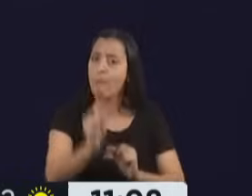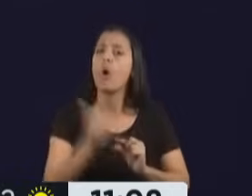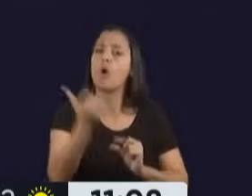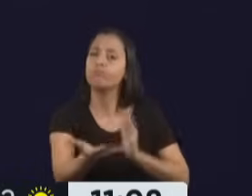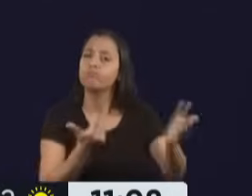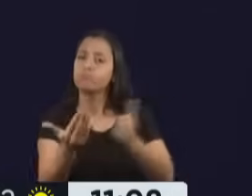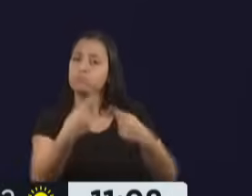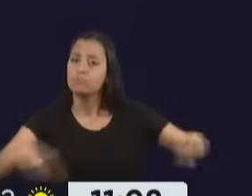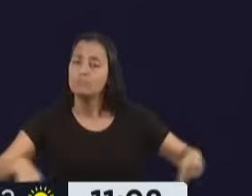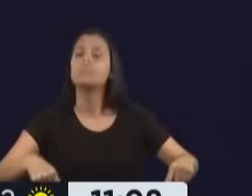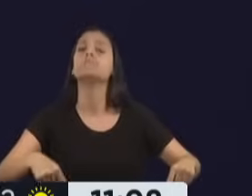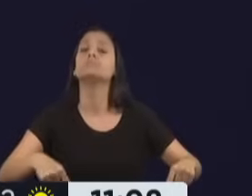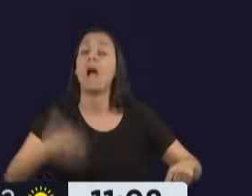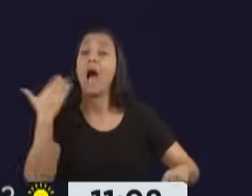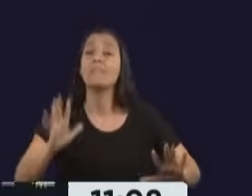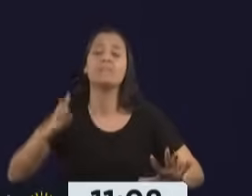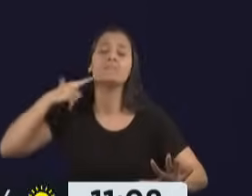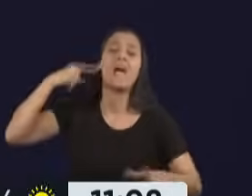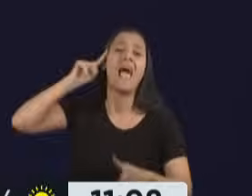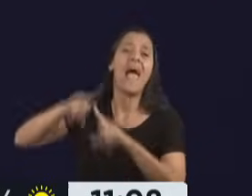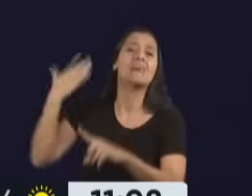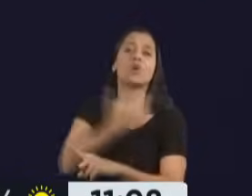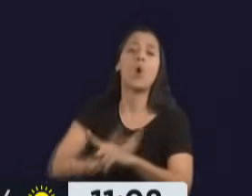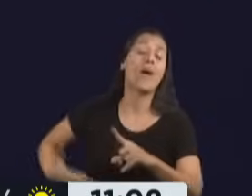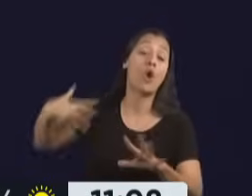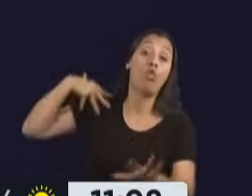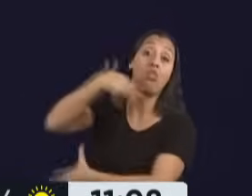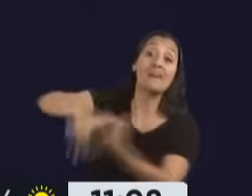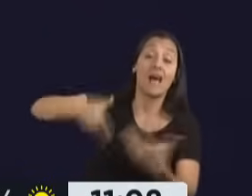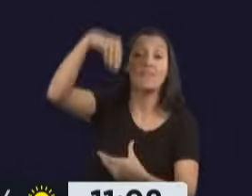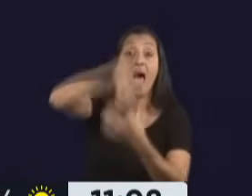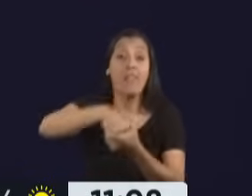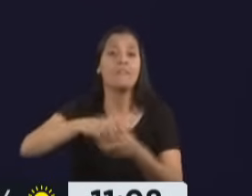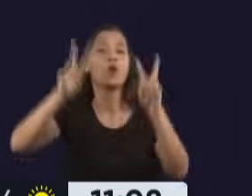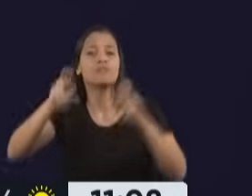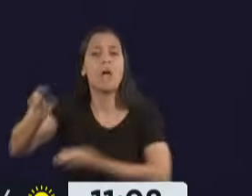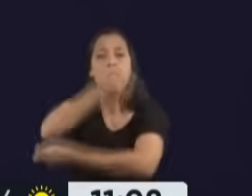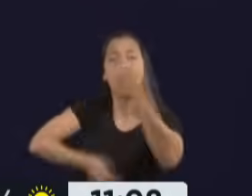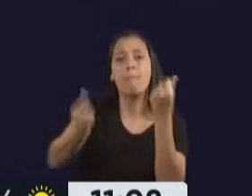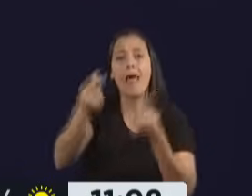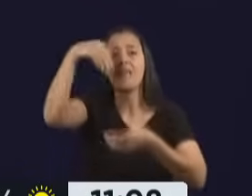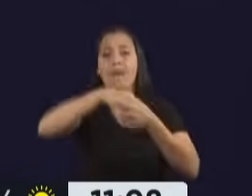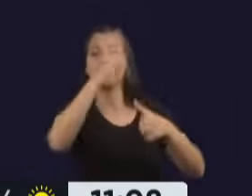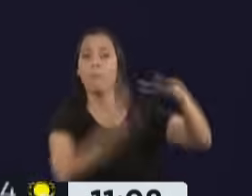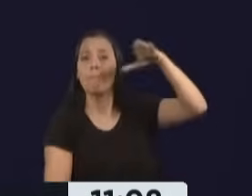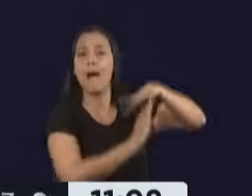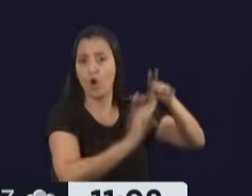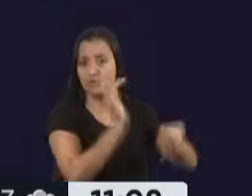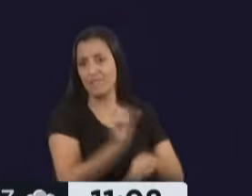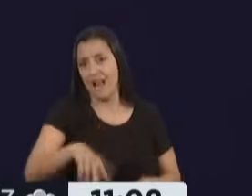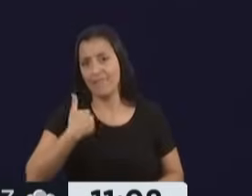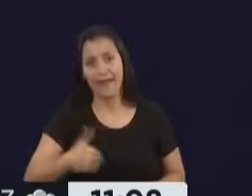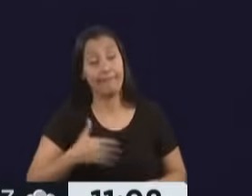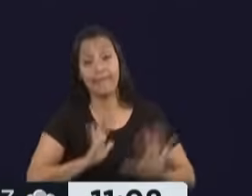o terminando de limpiar el desastre que nos han dejado en las cuentas o en el patrimonio del Banco Central de la República